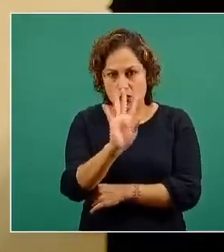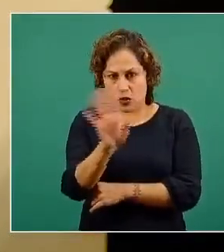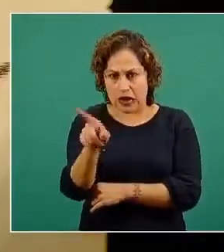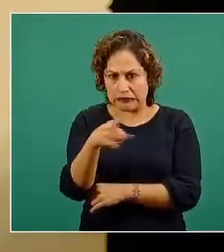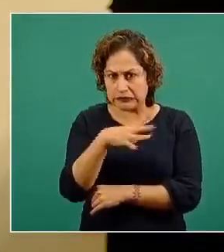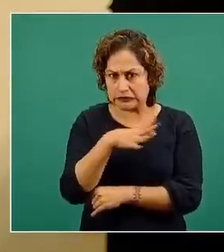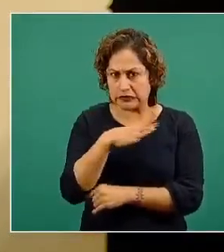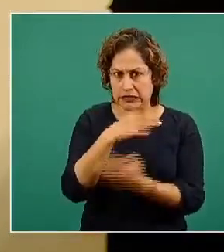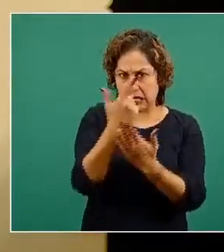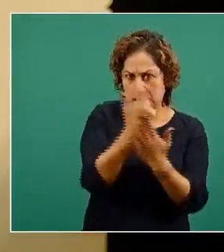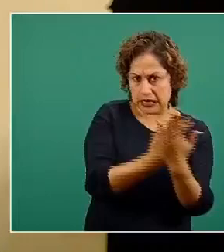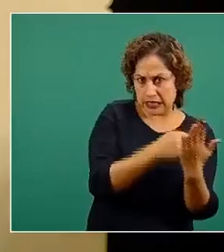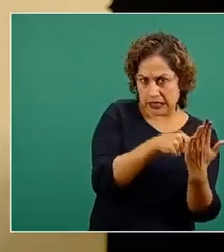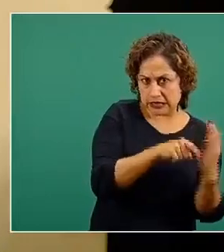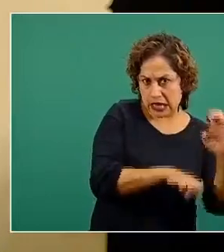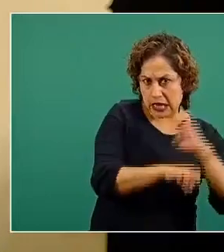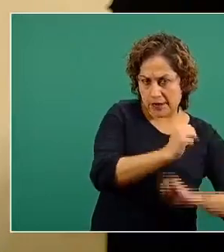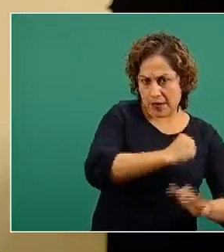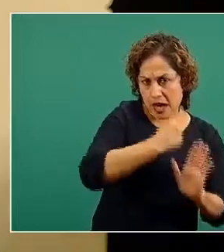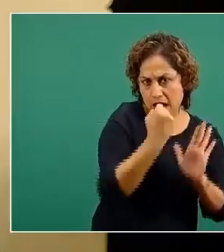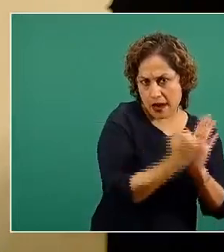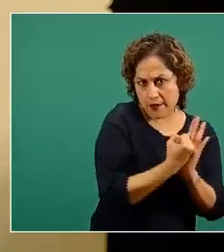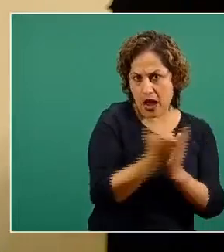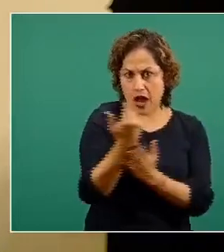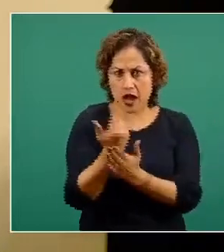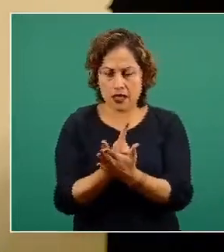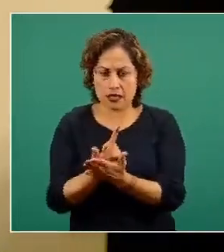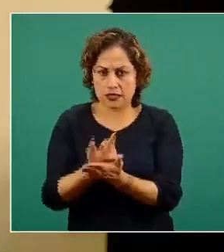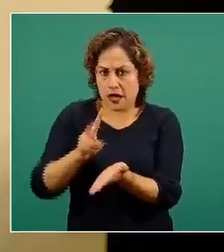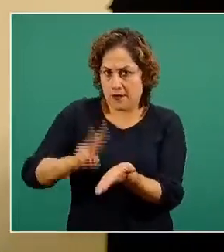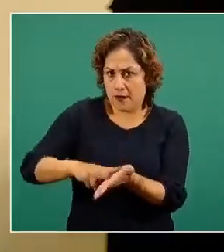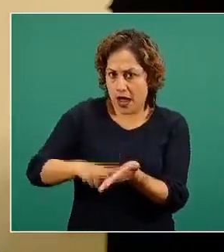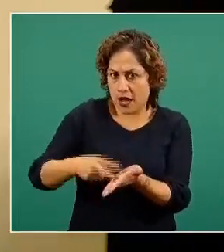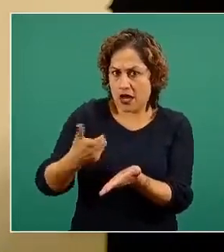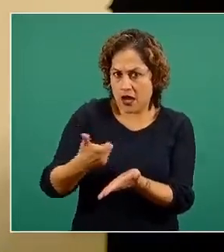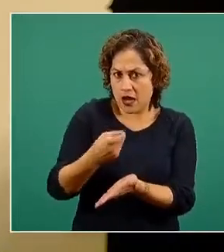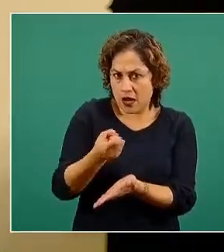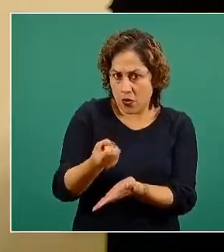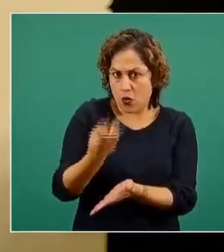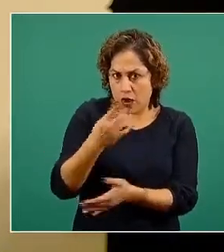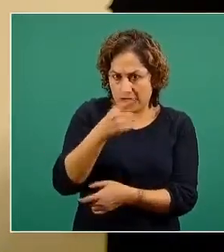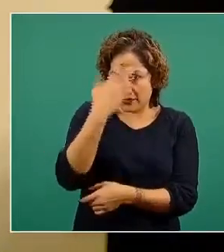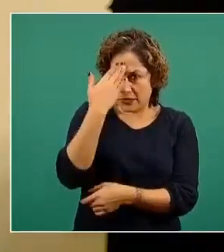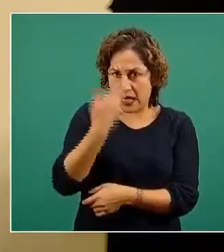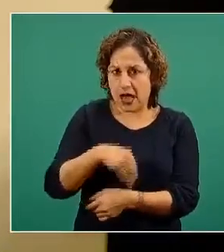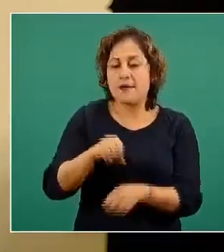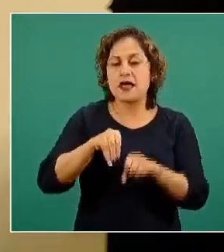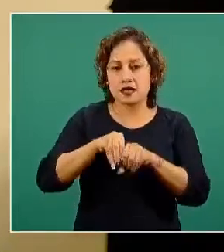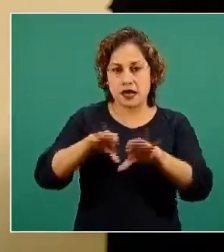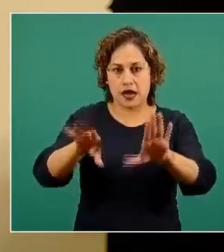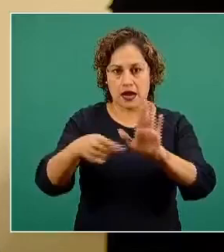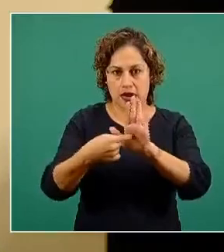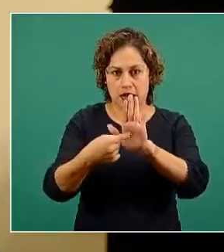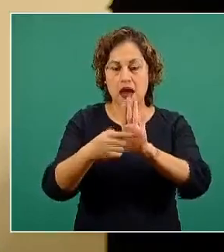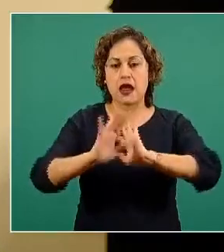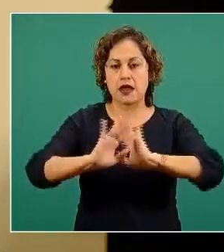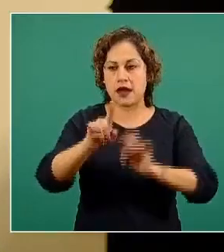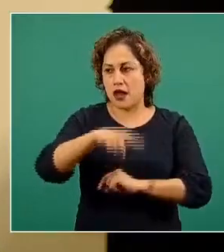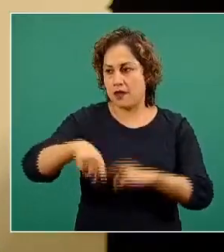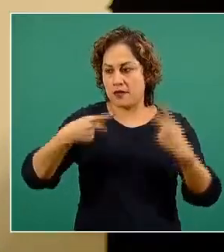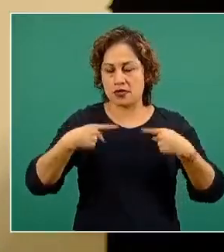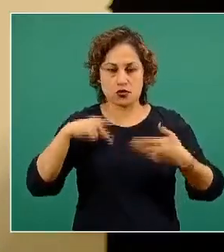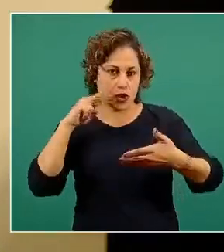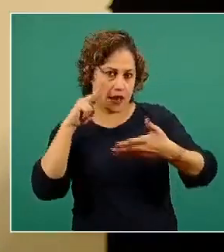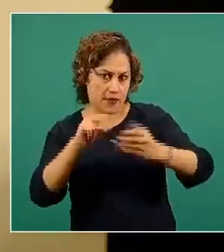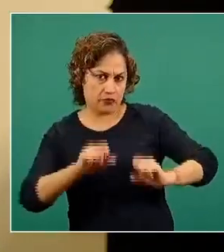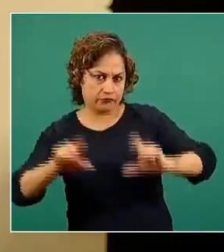de proveedores que la Secretaría de Salud creo que publicó esta lista, ¿no? En la que se pone ciertos proveedores con ciertos precios y la gente pudiera consultarlas, pero